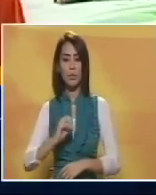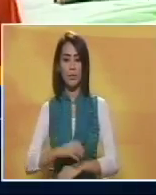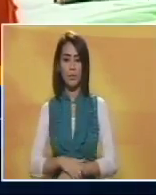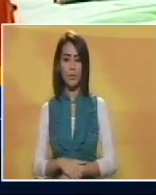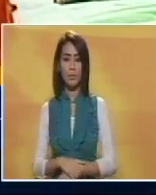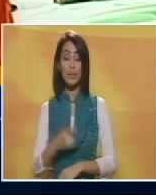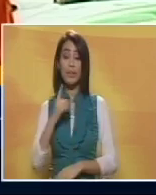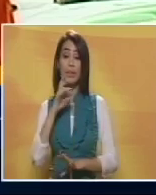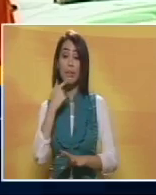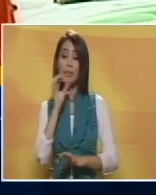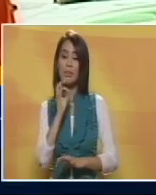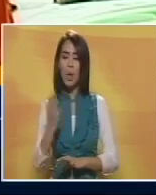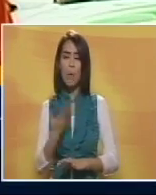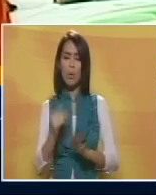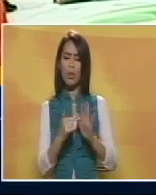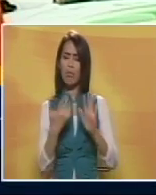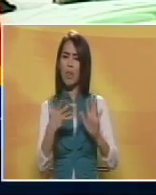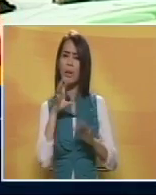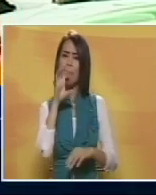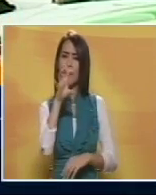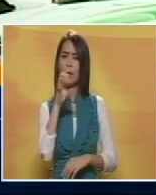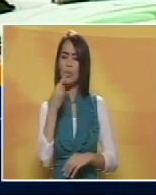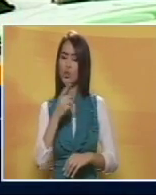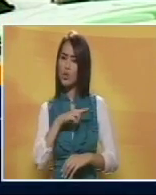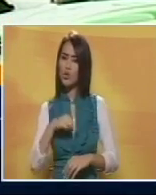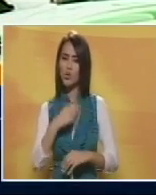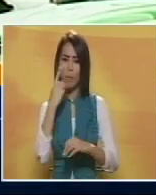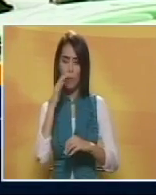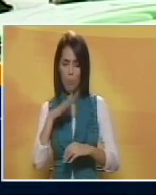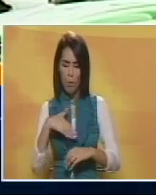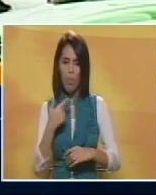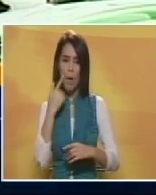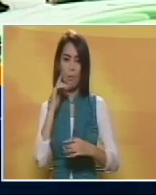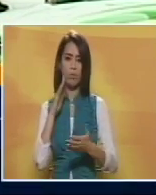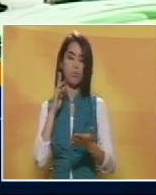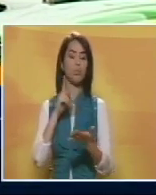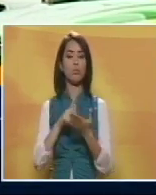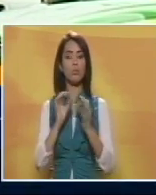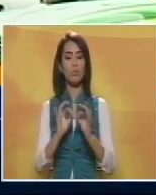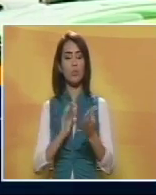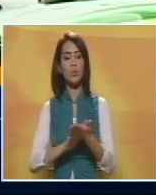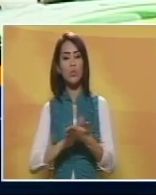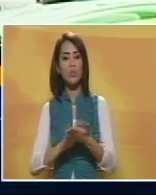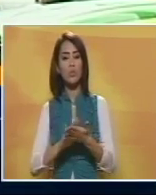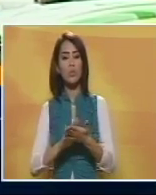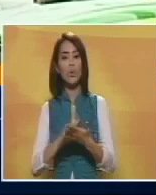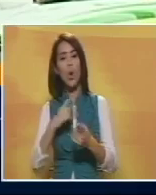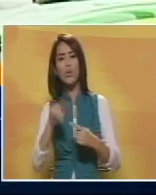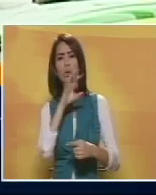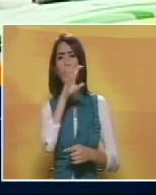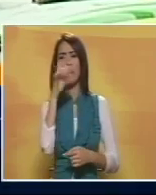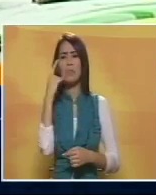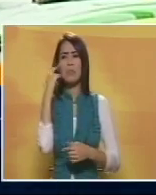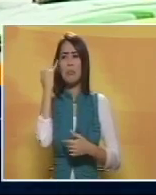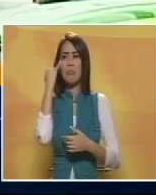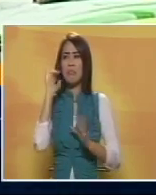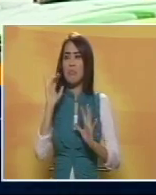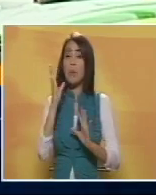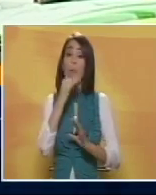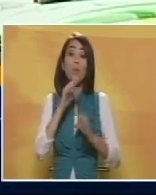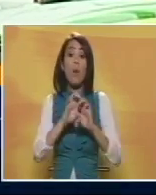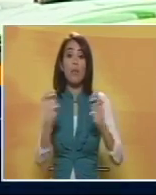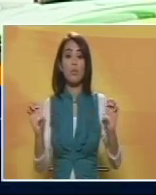la columna vertebral de un país, nosotros podemos consolidarla. Otros países no pueden ni plantearse porque no tienen